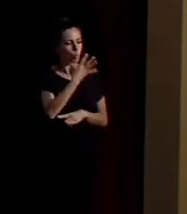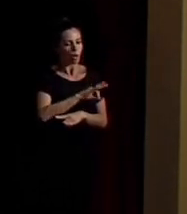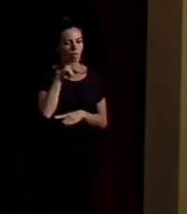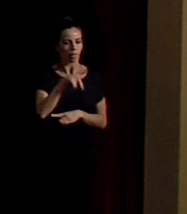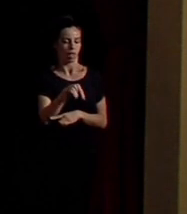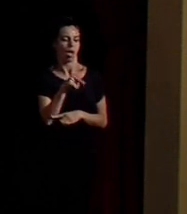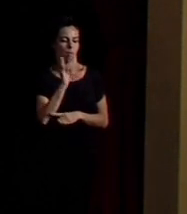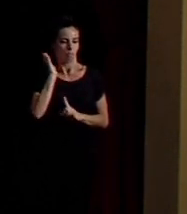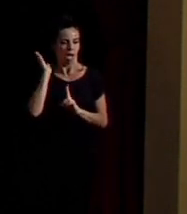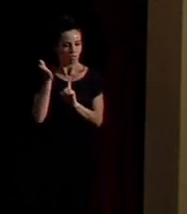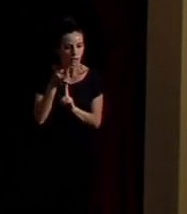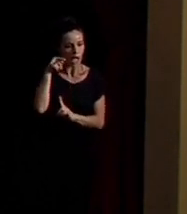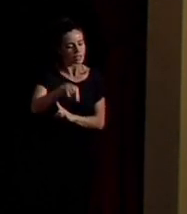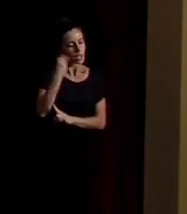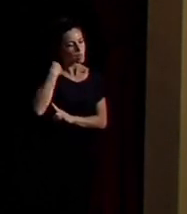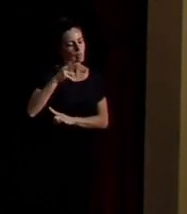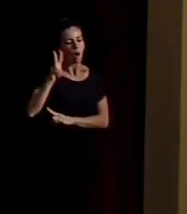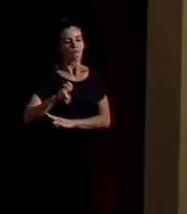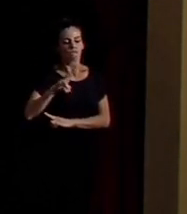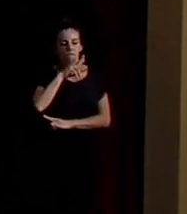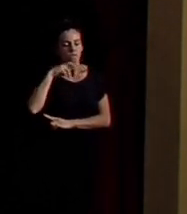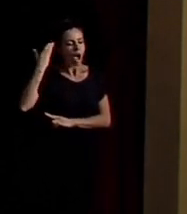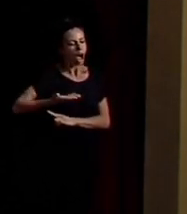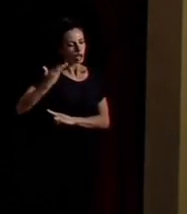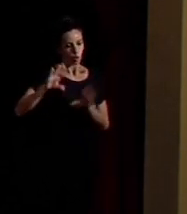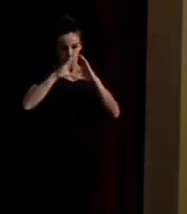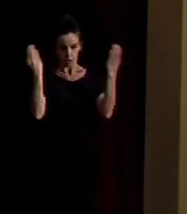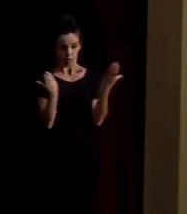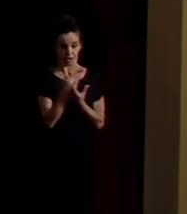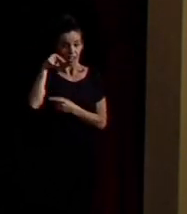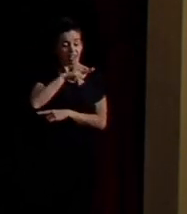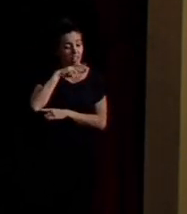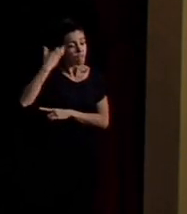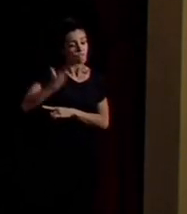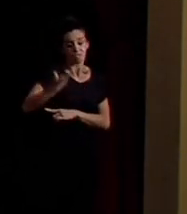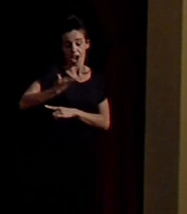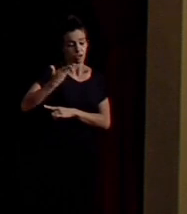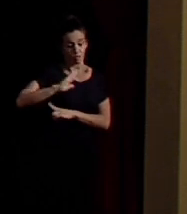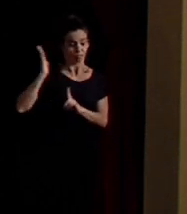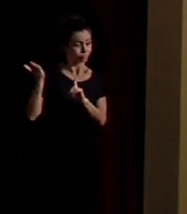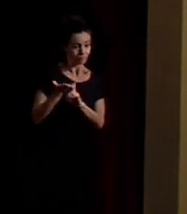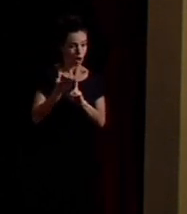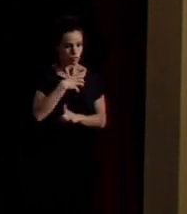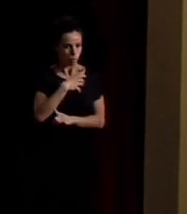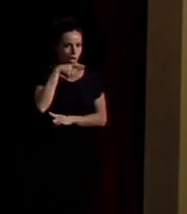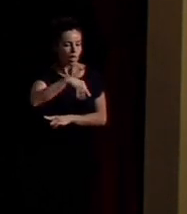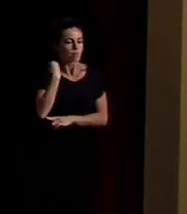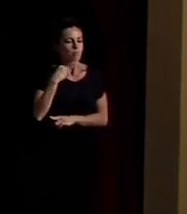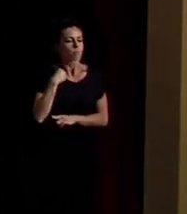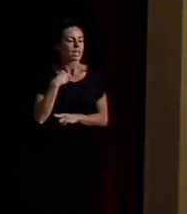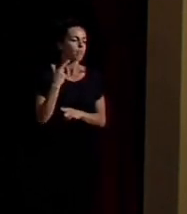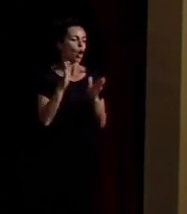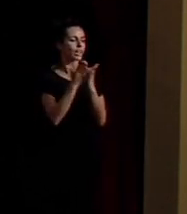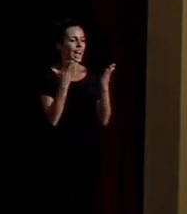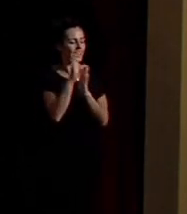ese valor universal, ¿no? Ese valor inviolable, ¿no? Según la Carta de Derechos Fundamentales de la Unión Europea, esa idea de